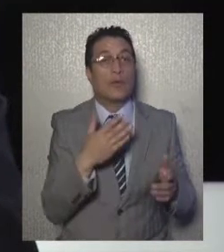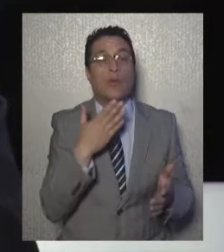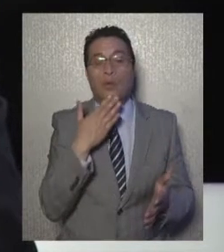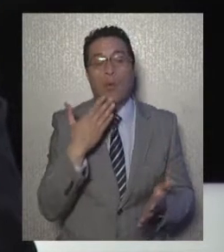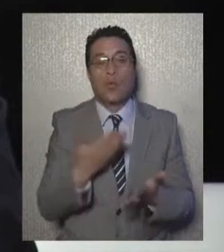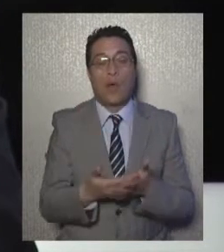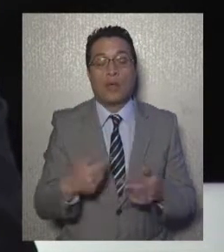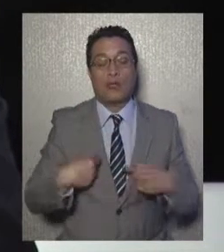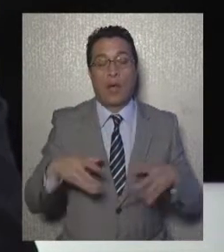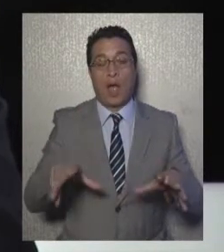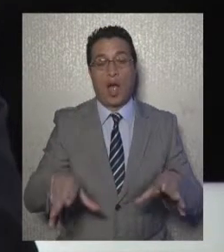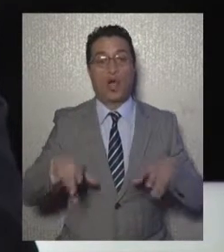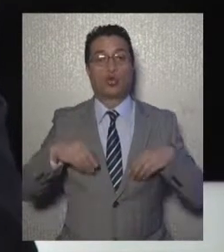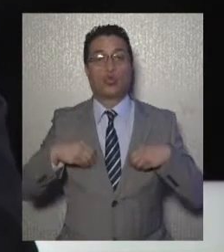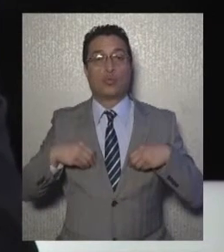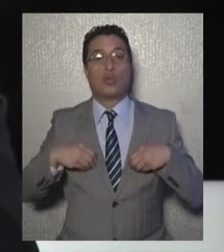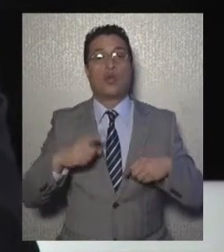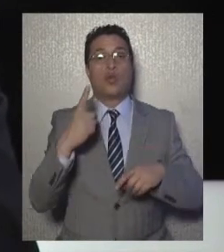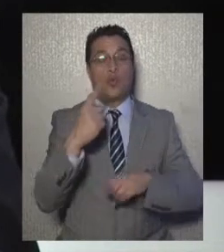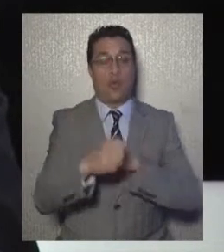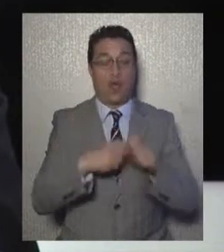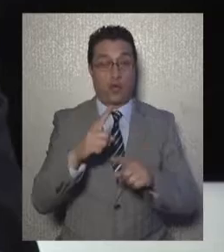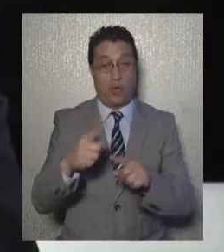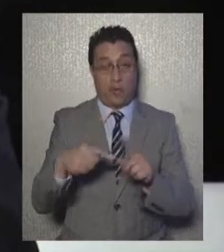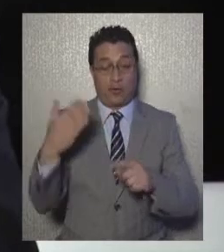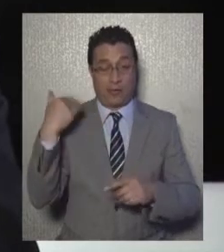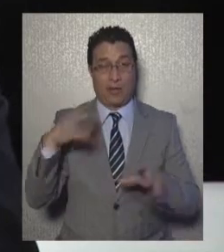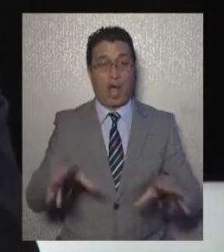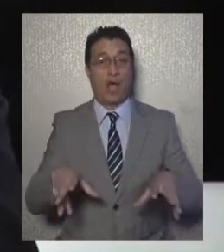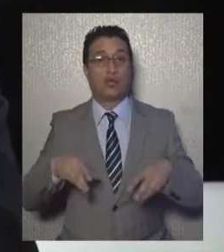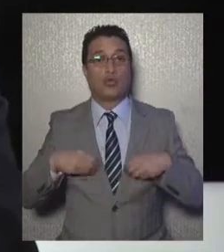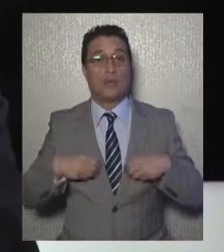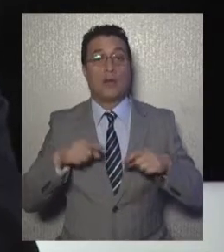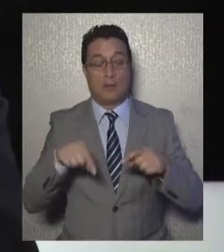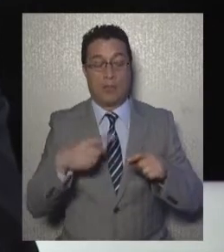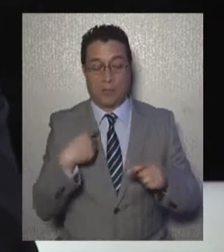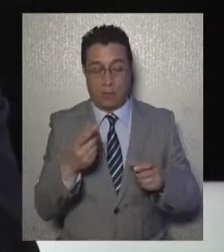cuando asumí hace un año y medio atrás, conformamos un comité